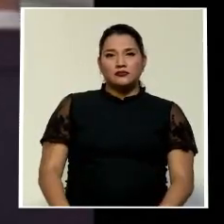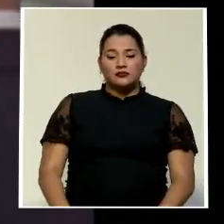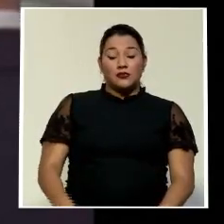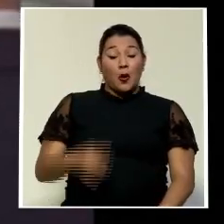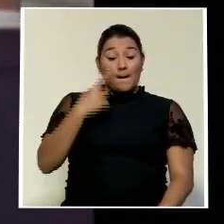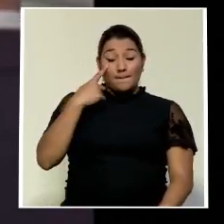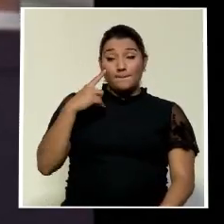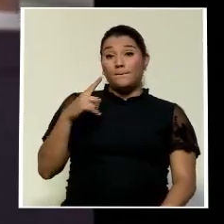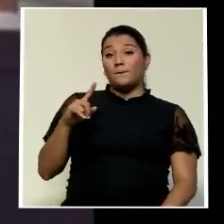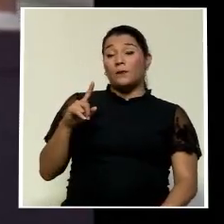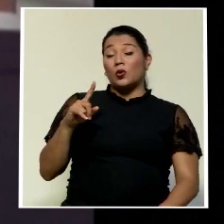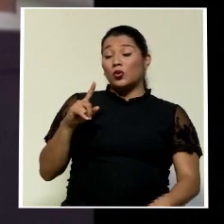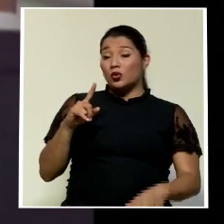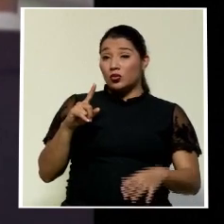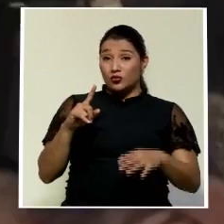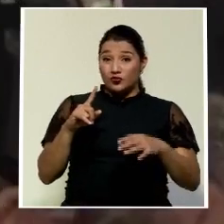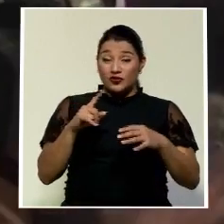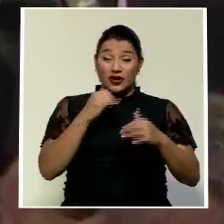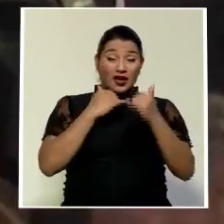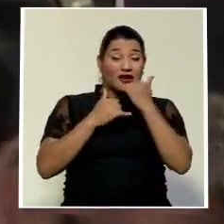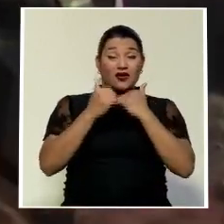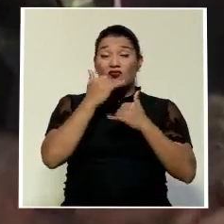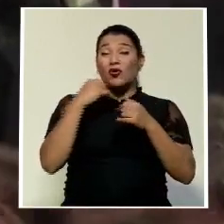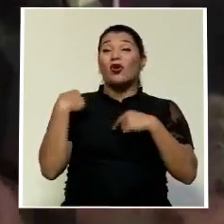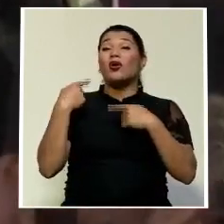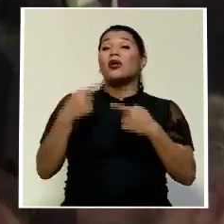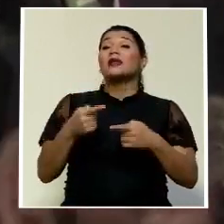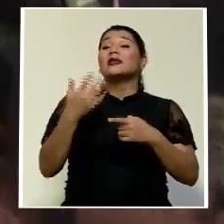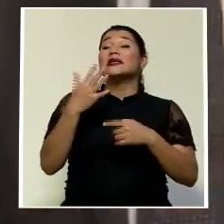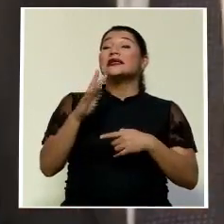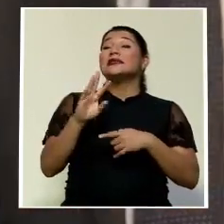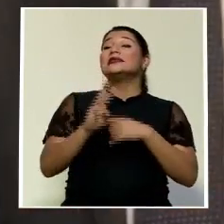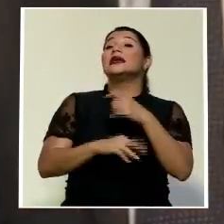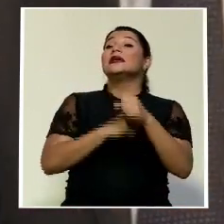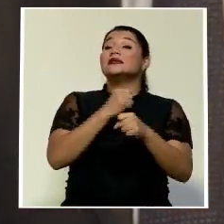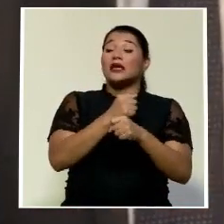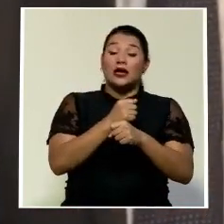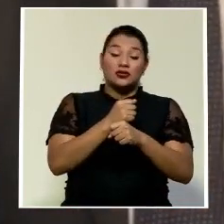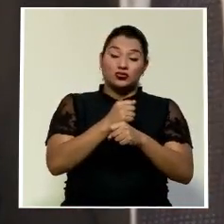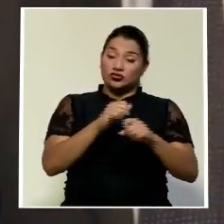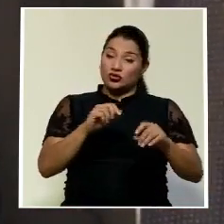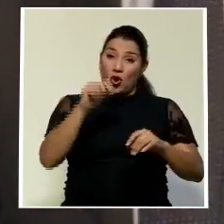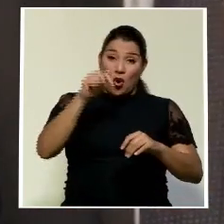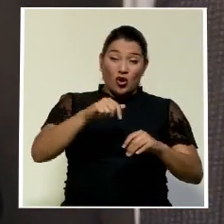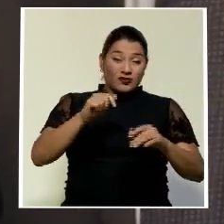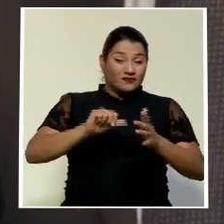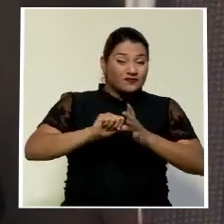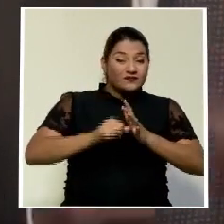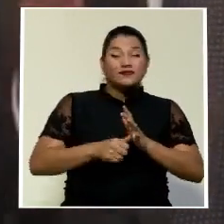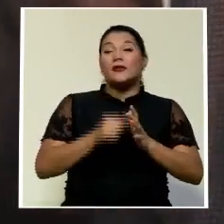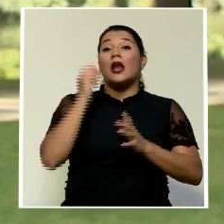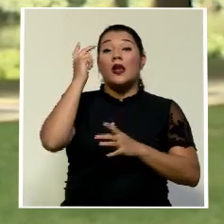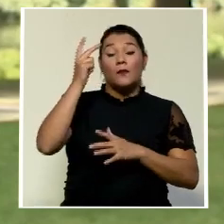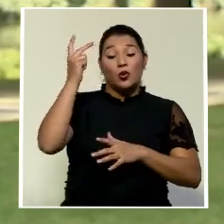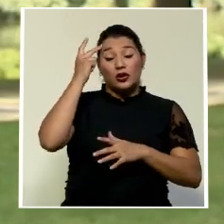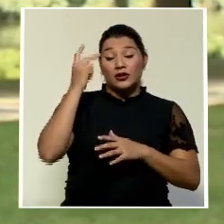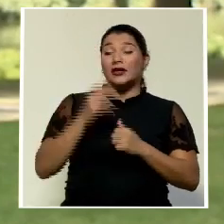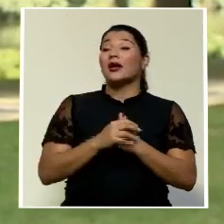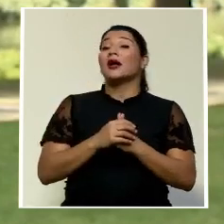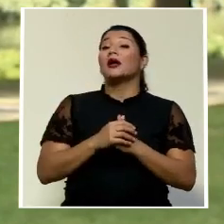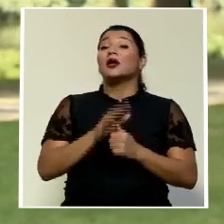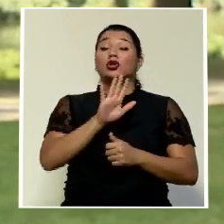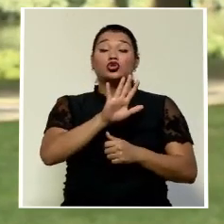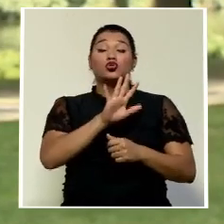Angela Merkel, a lo largo de sus 16 años en el poder, ha marcado indefectiblemente la política europea. Su implicación